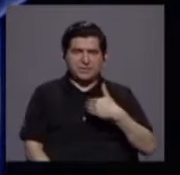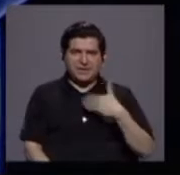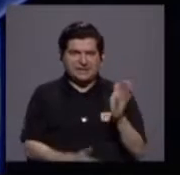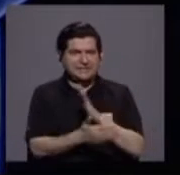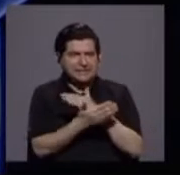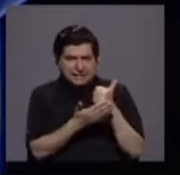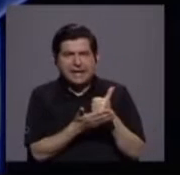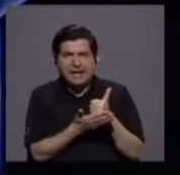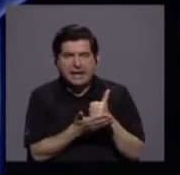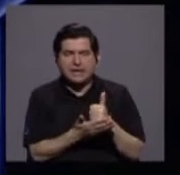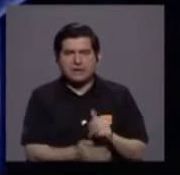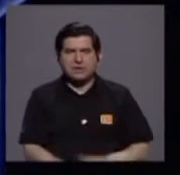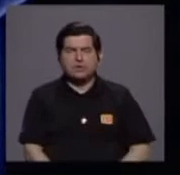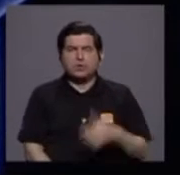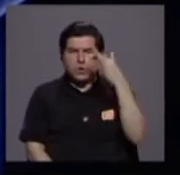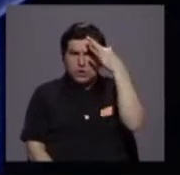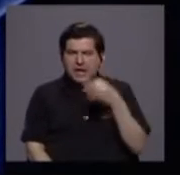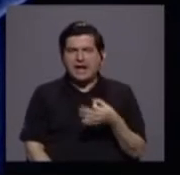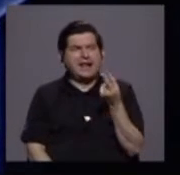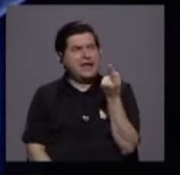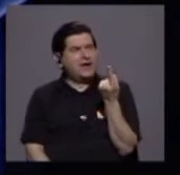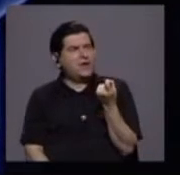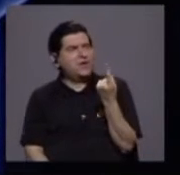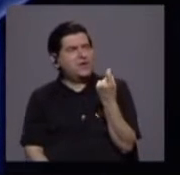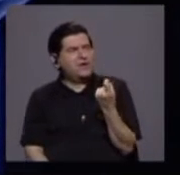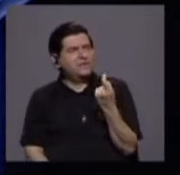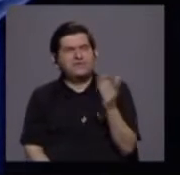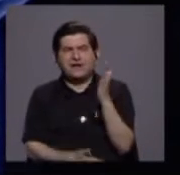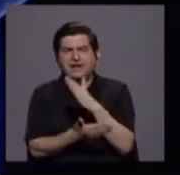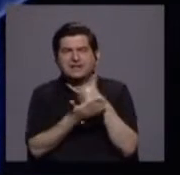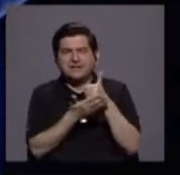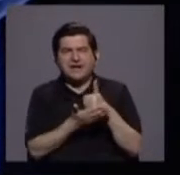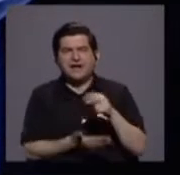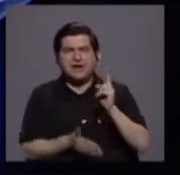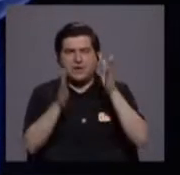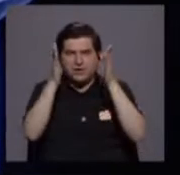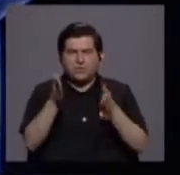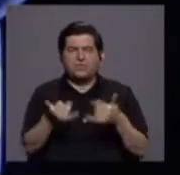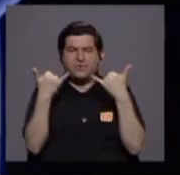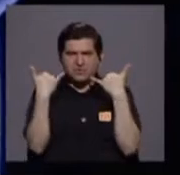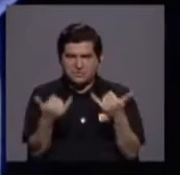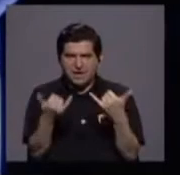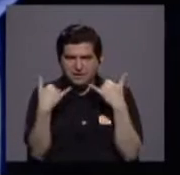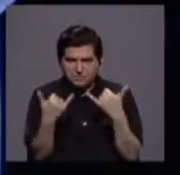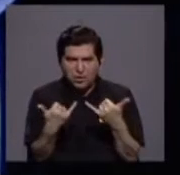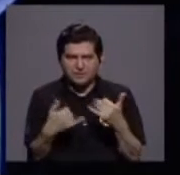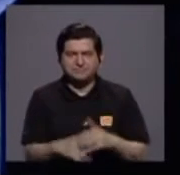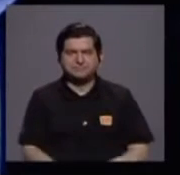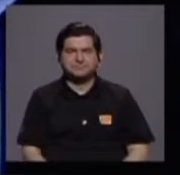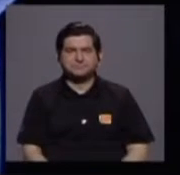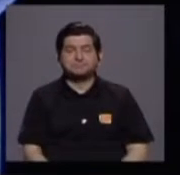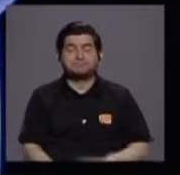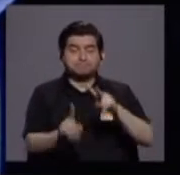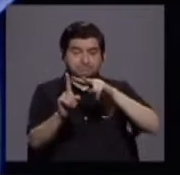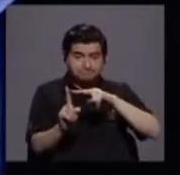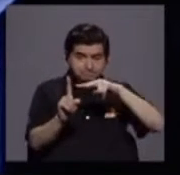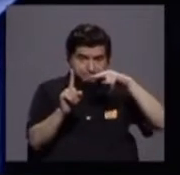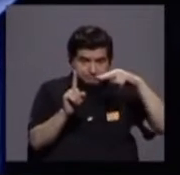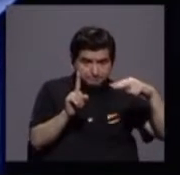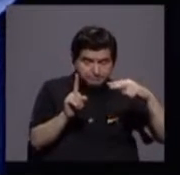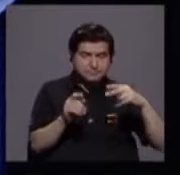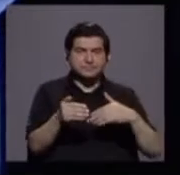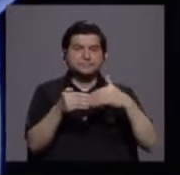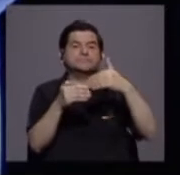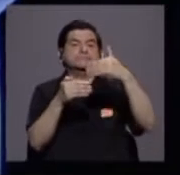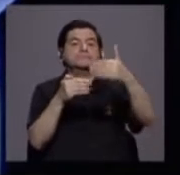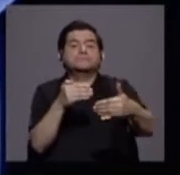cosa que creo que le falta a algunos de nuestros colegas estos días. La perspectiva iba más